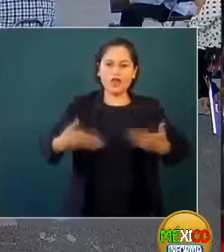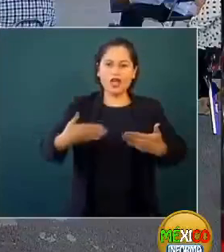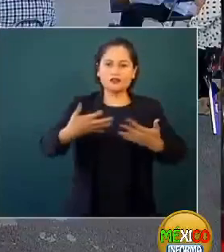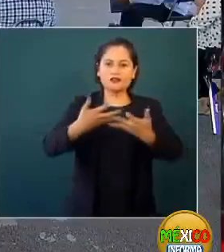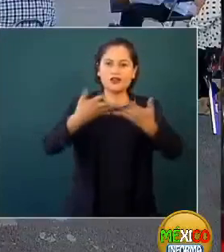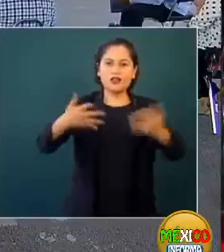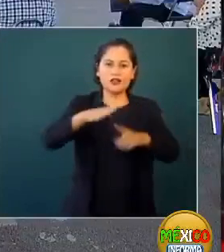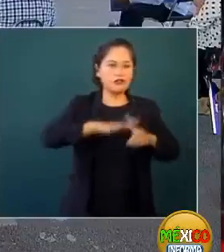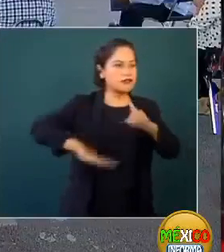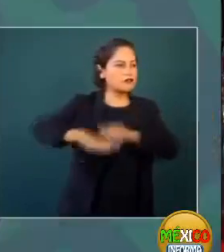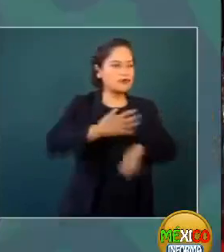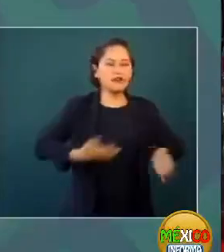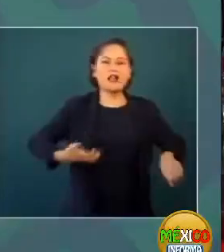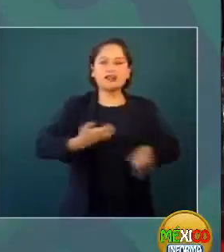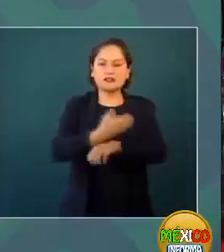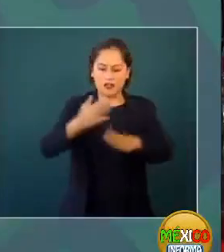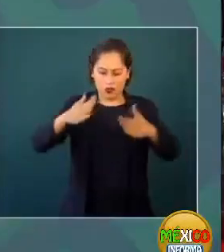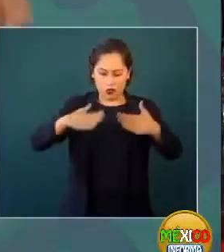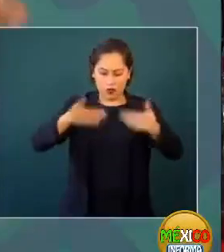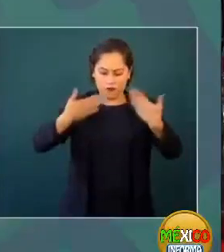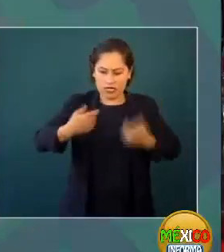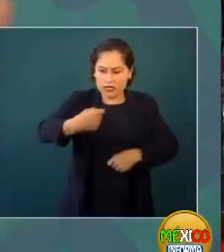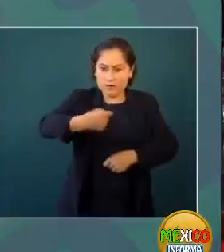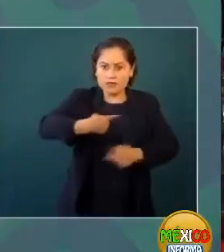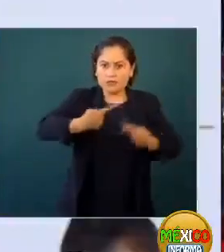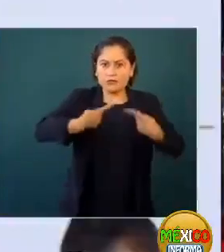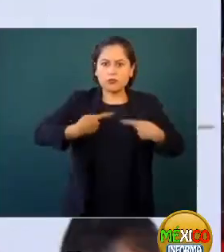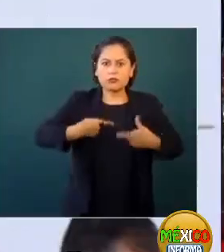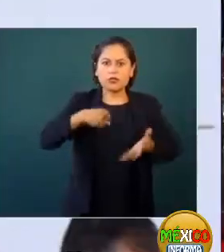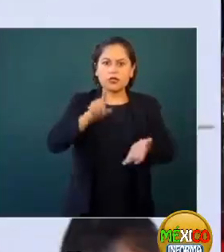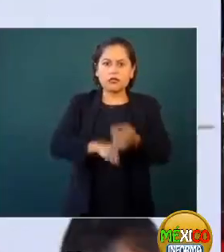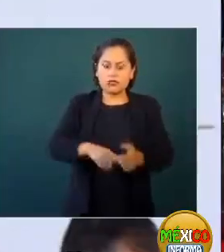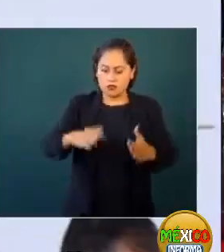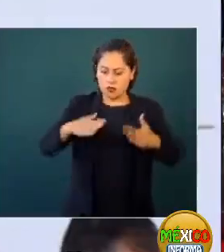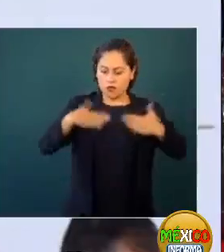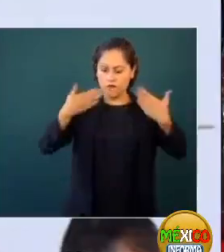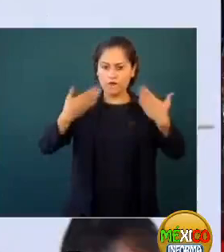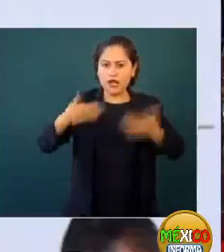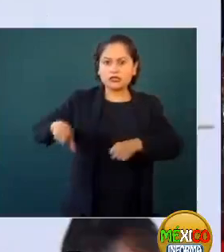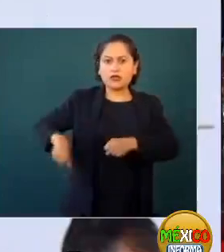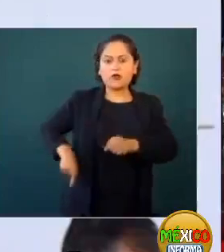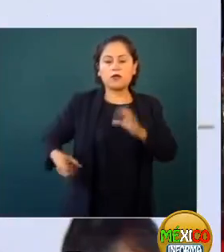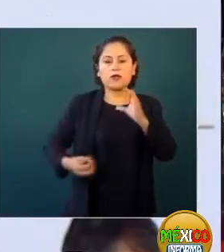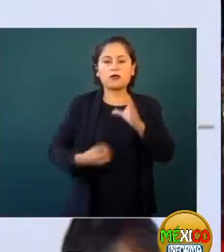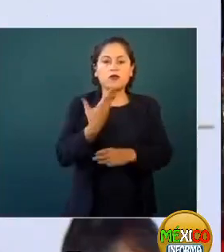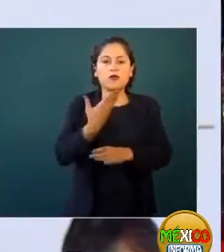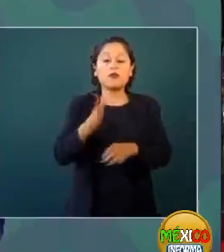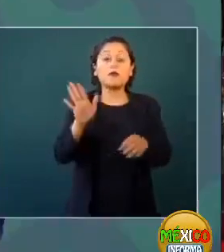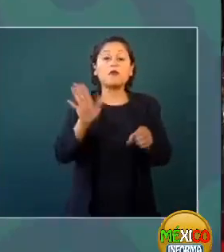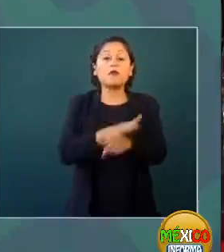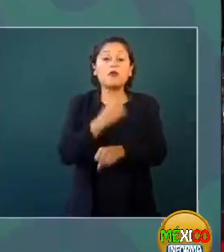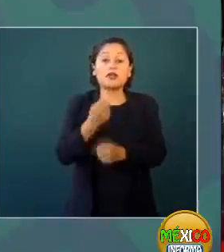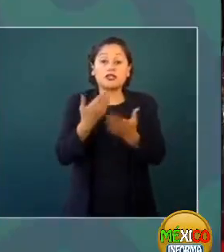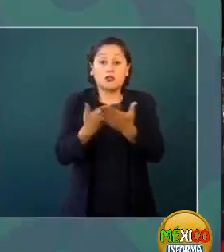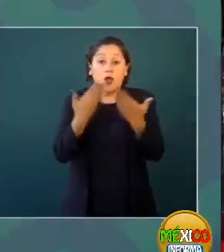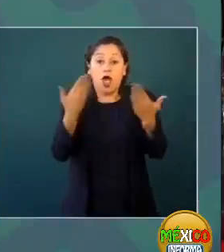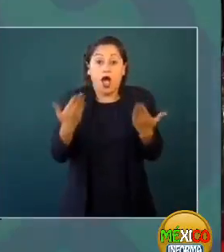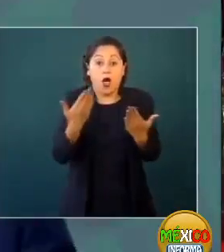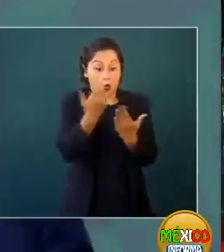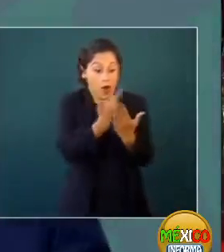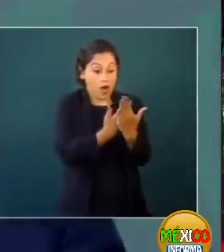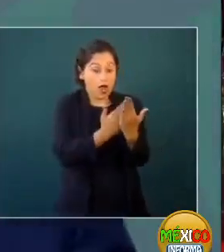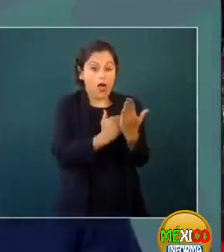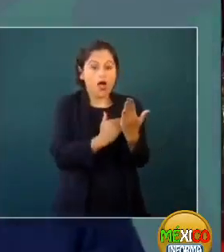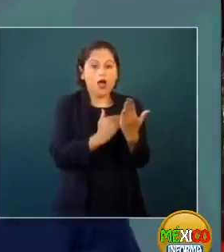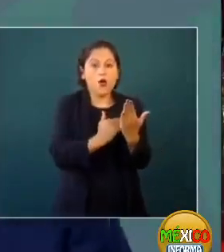la confianza en nosotros mismos la confianza en este gobierno por eso es que hoy en día tenemos esos resultados hoy lo hemos